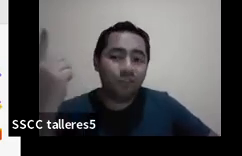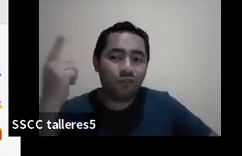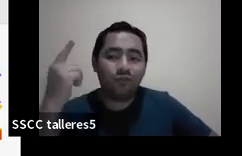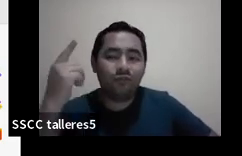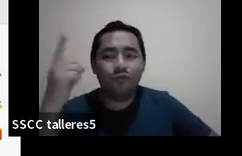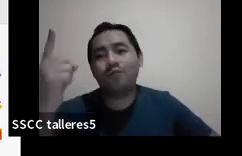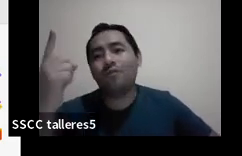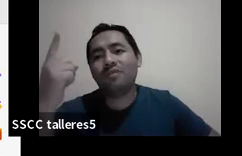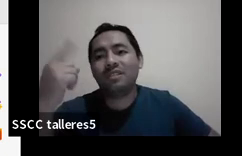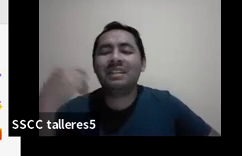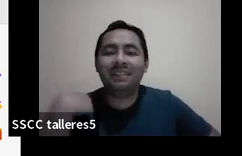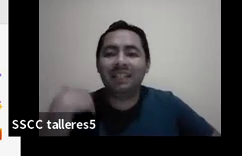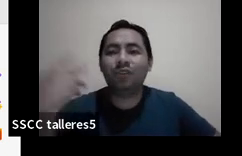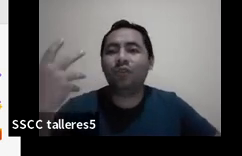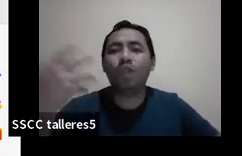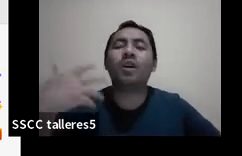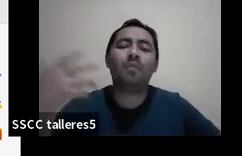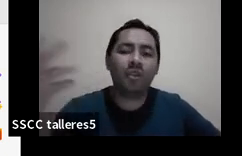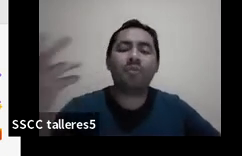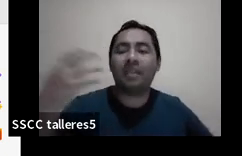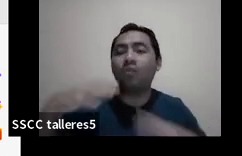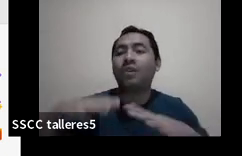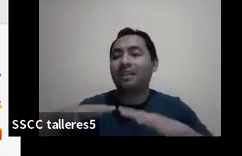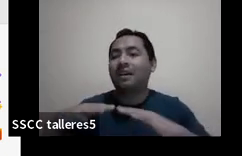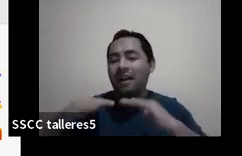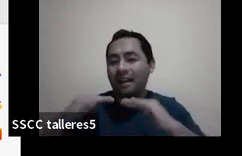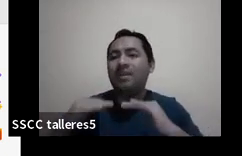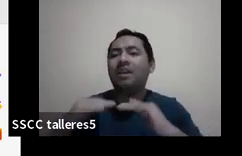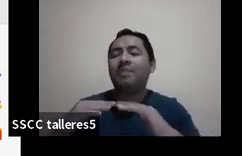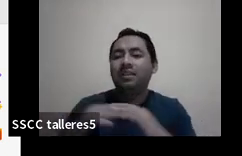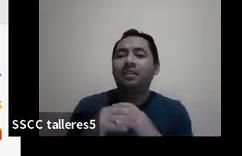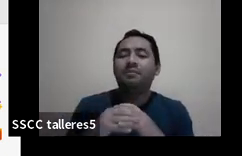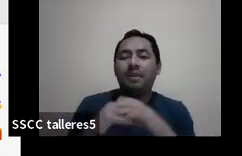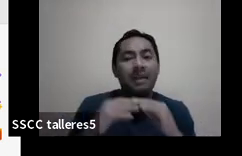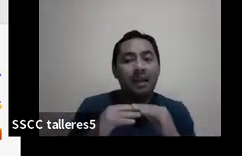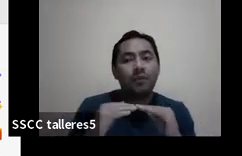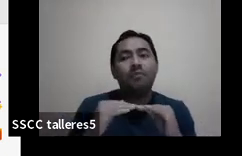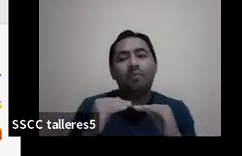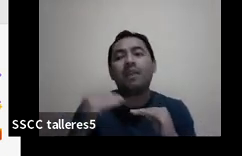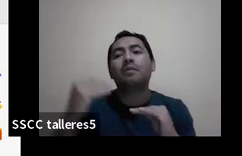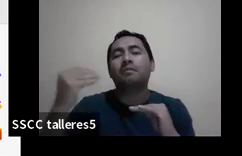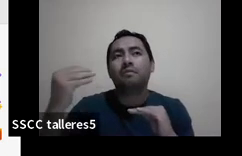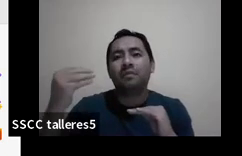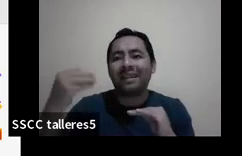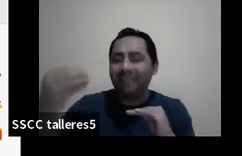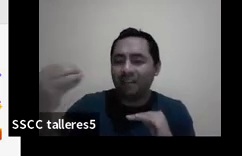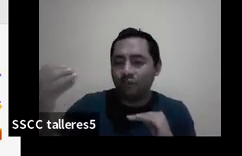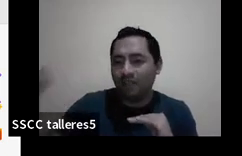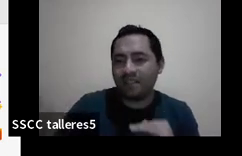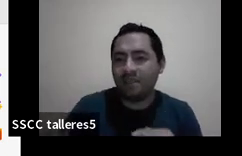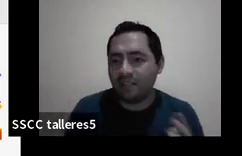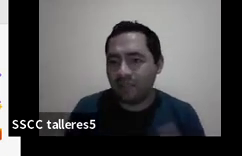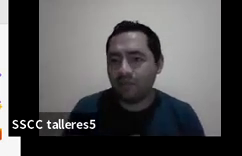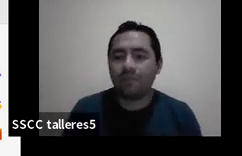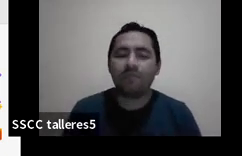la universidad yo, uno, si intento, no voy a poder porque no están académicamente preparados para rendir